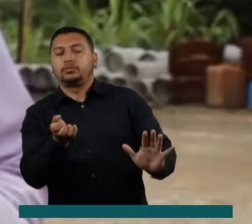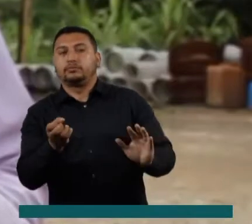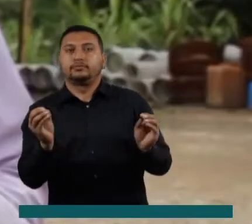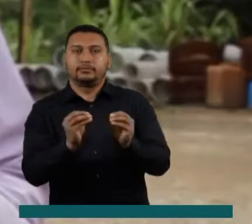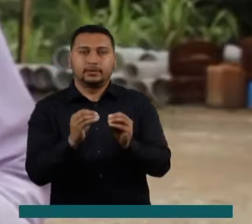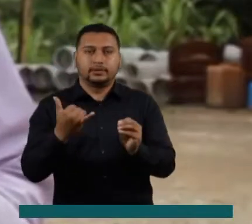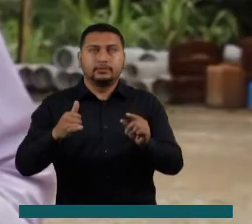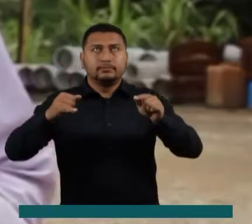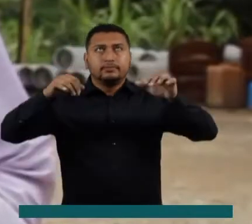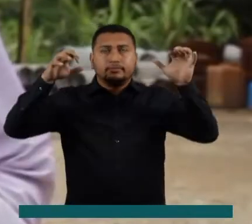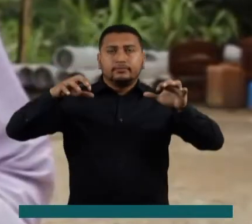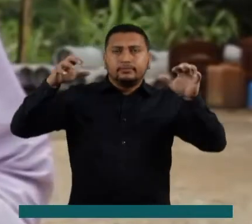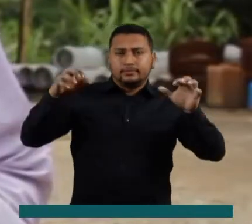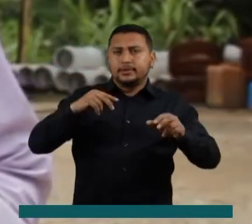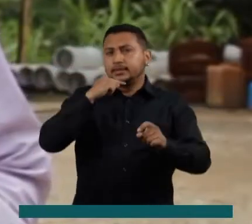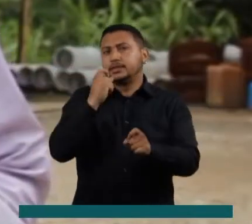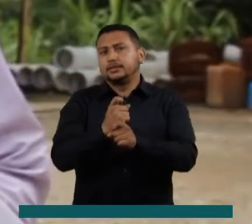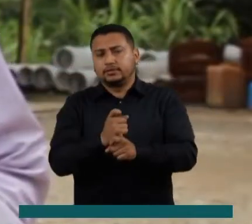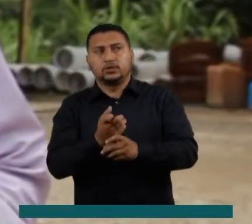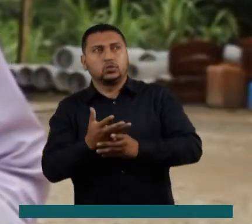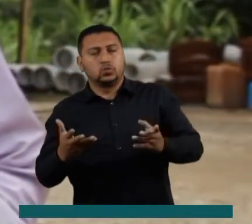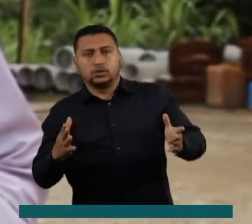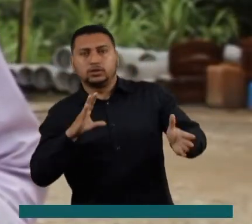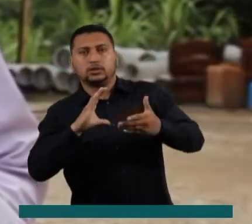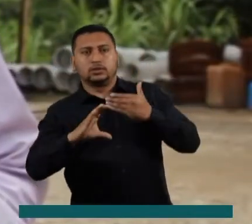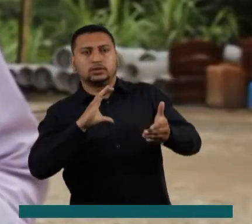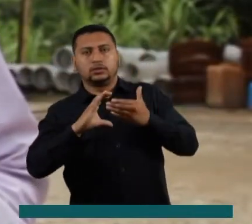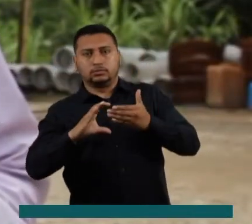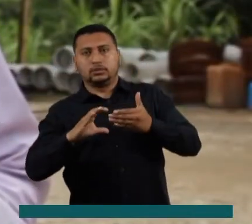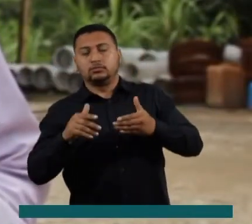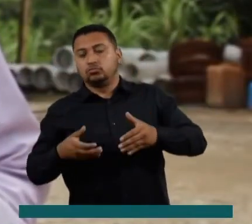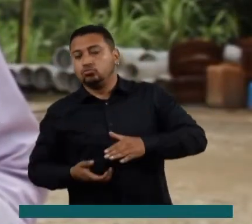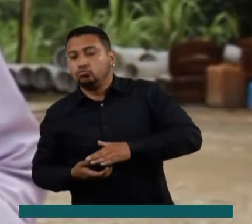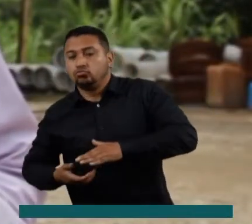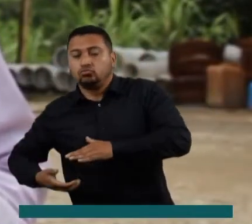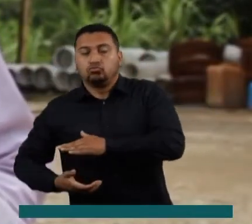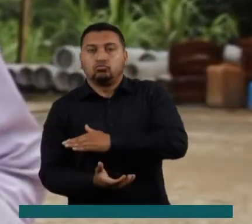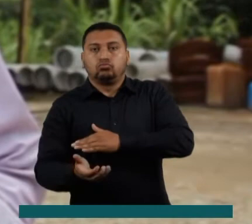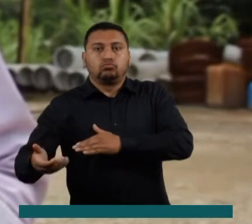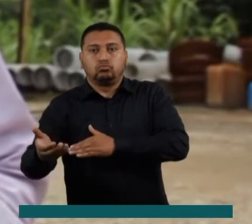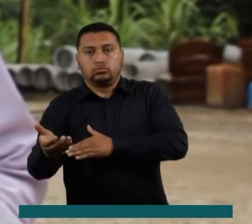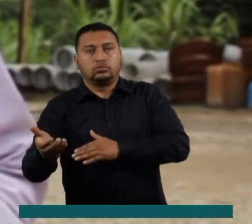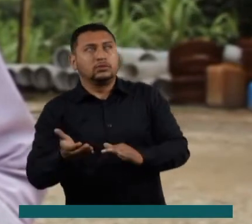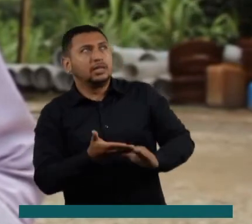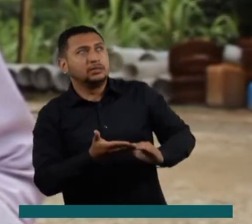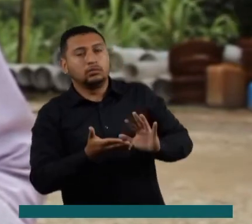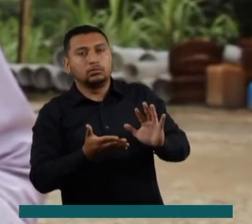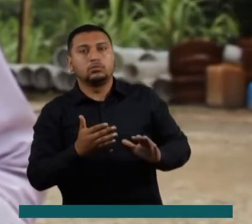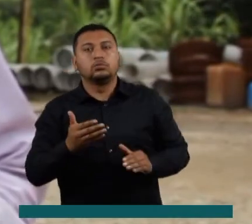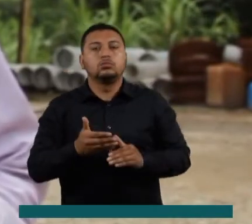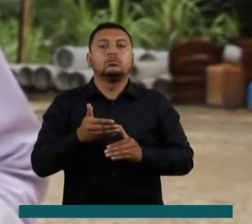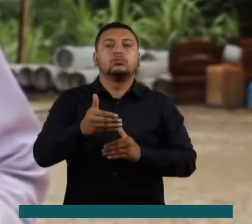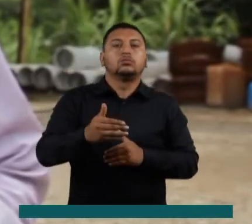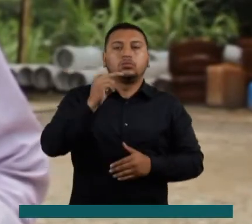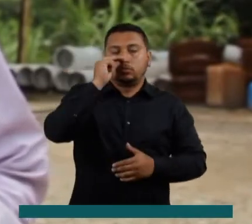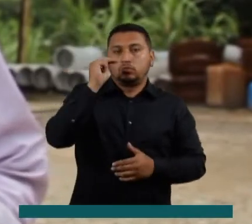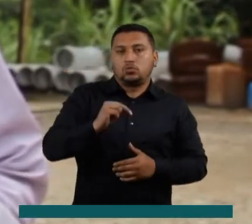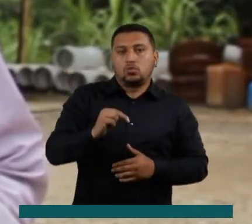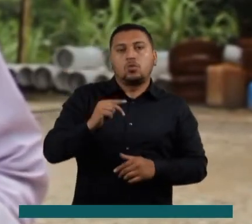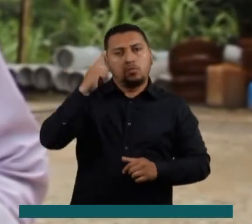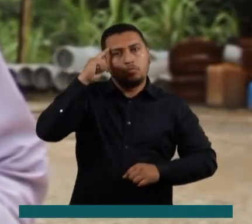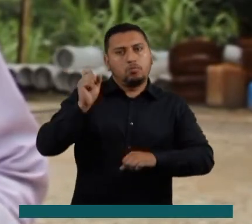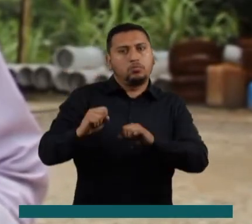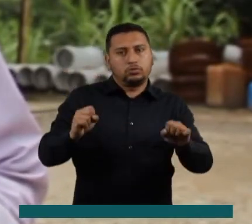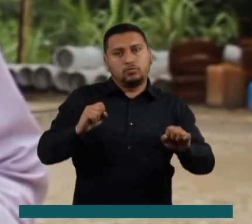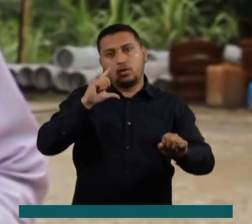A pesar de las condiciones climáticas adversas en el sitio donde se termina la obra de la línea alterna de suministro de agua, se estima que para el mes de